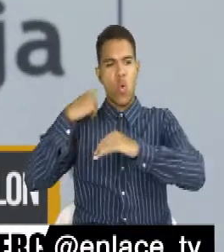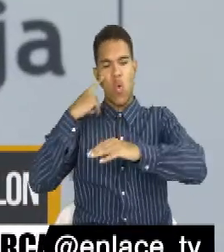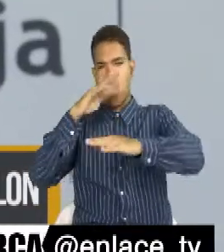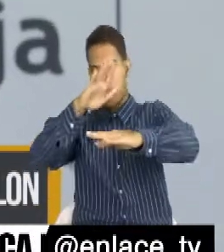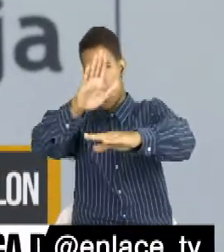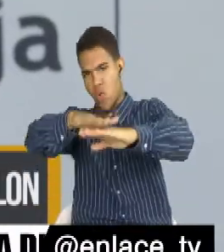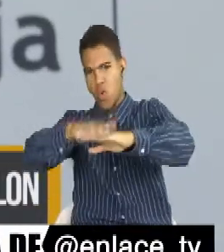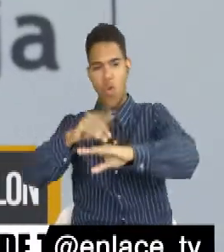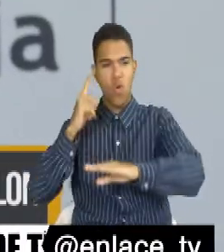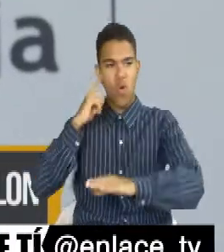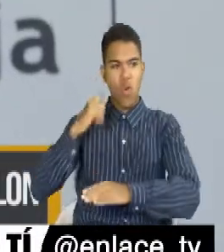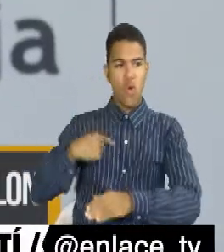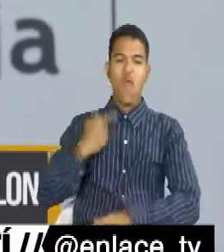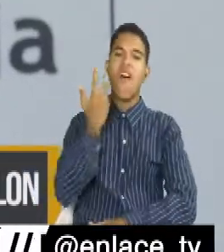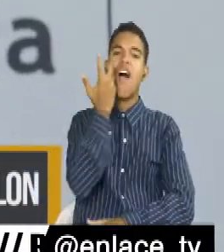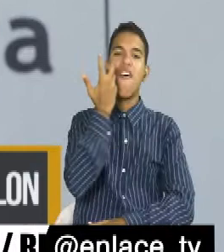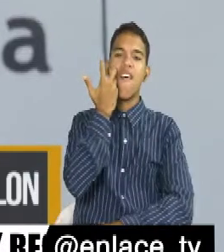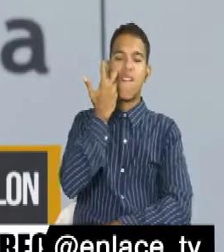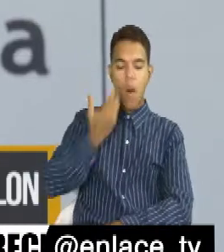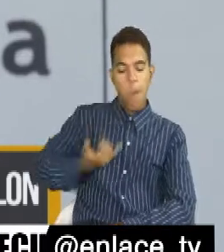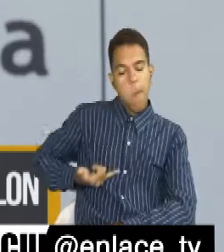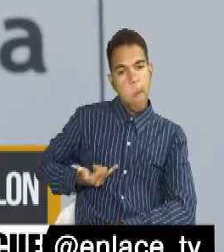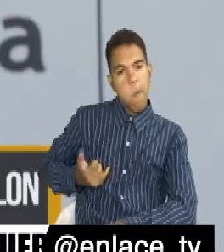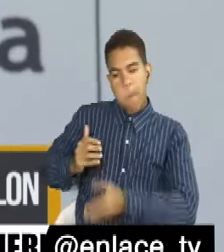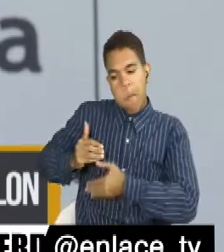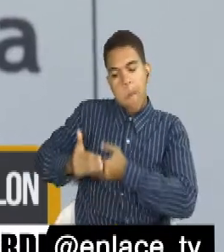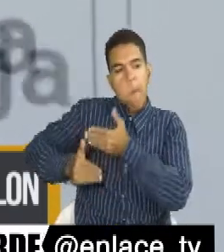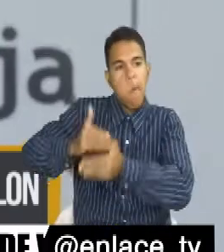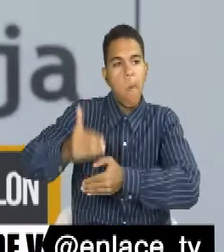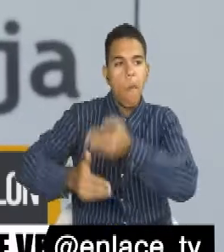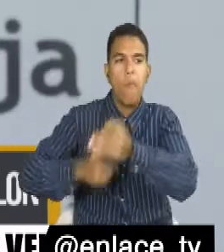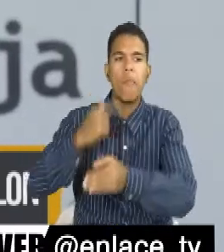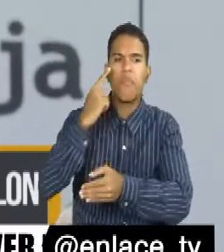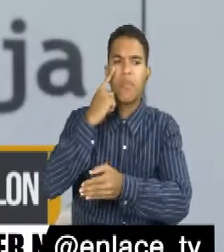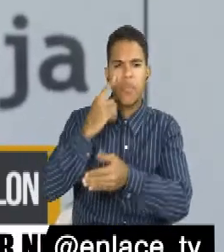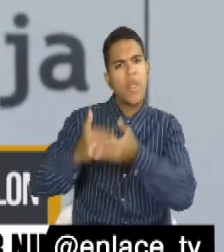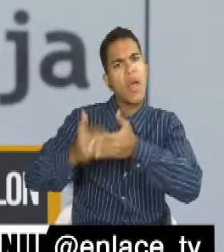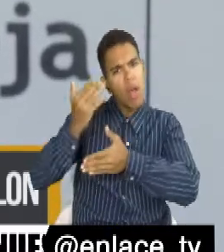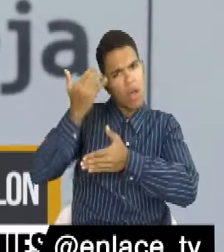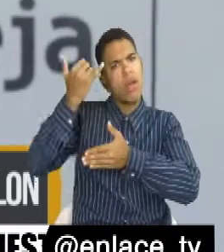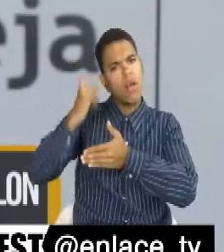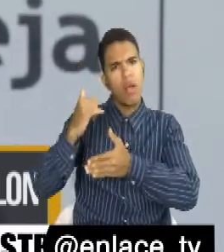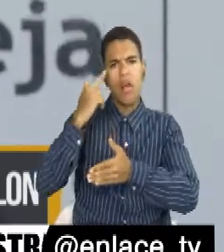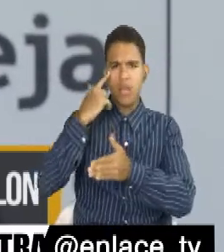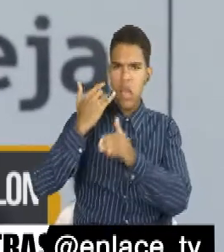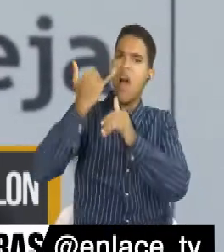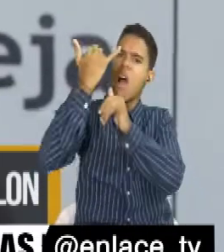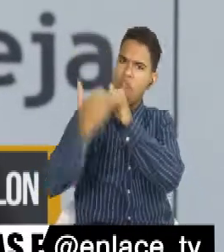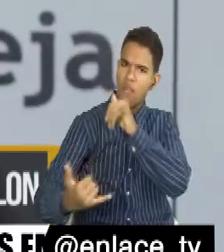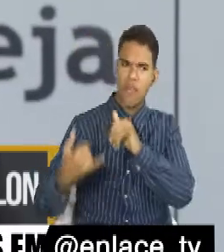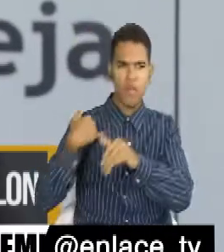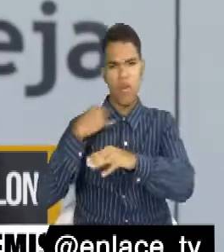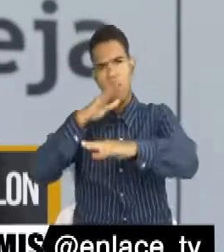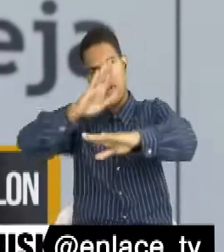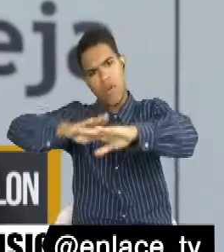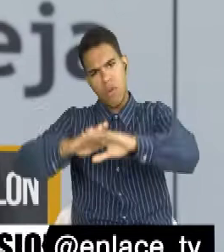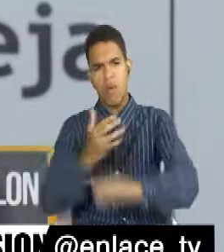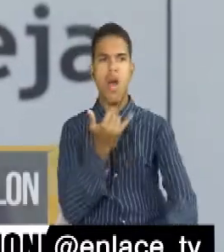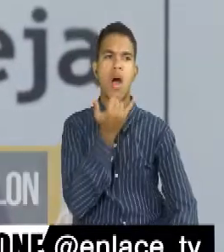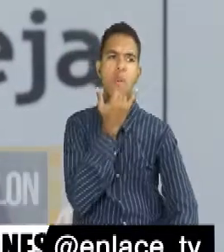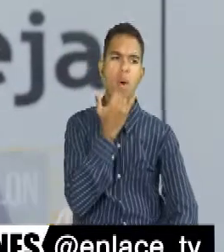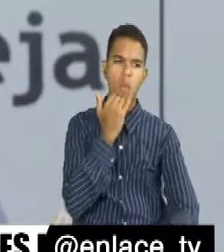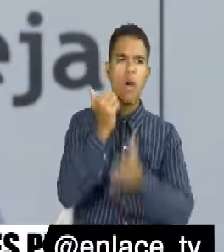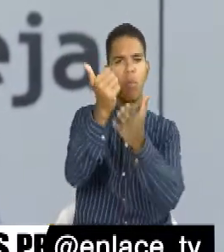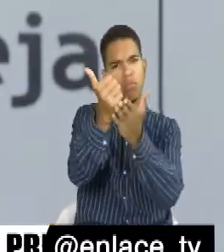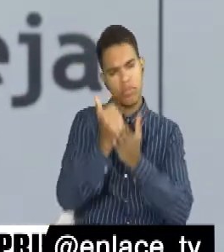este proceso, esta enfermedad y todo, ¿por qué no me lo terminan? Yo le pido el favor a Cabe Salud, que qué pasa, que se peñisquen, que me colaboren en eso,